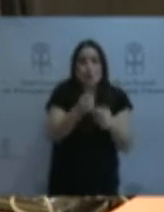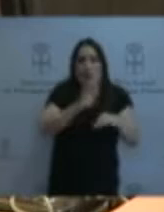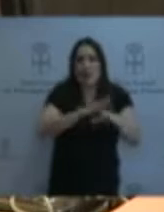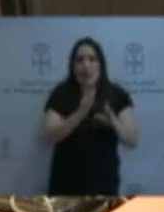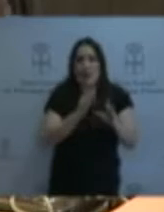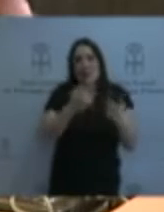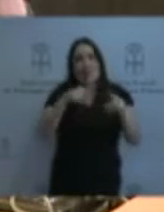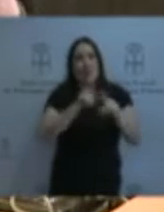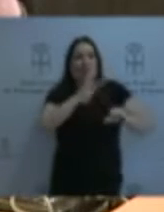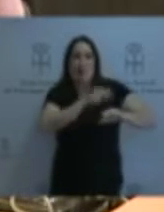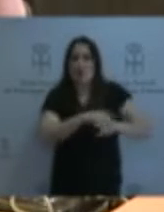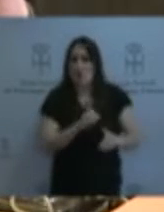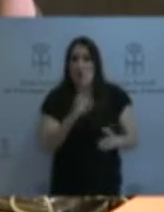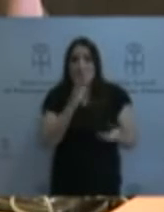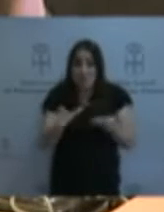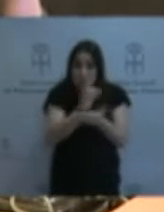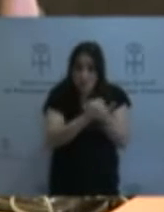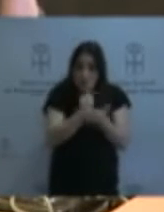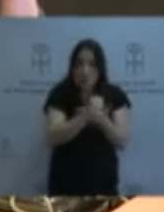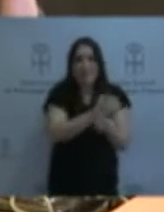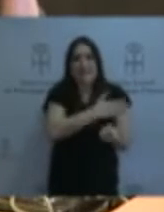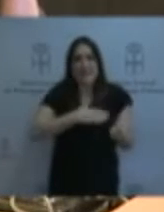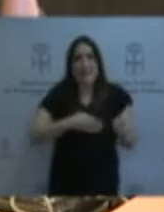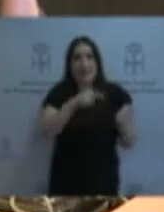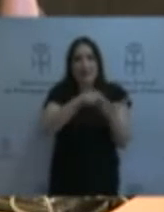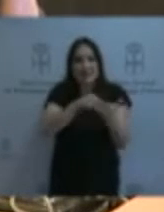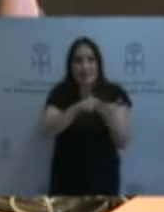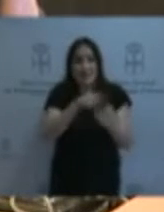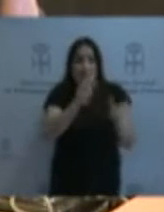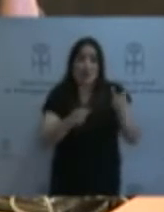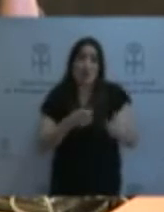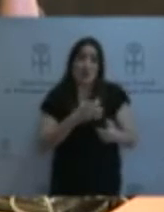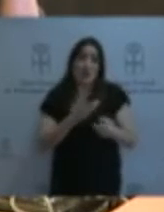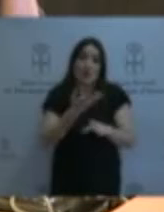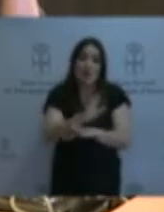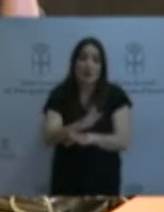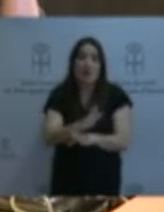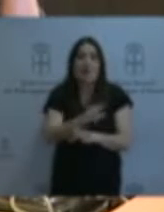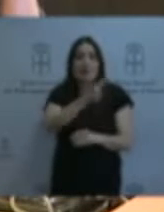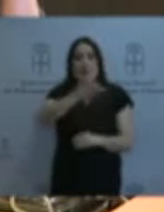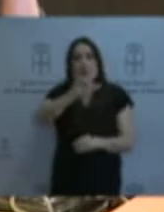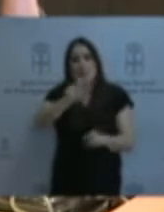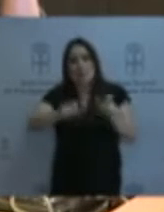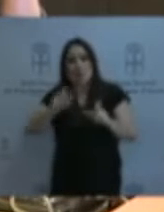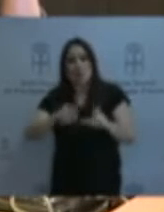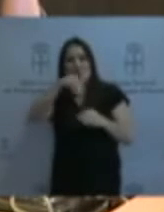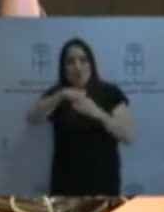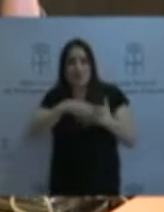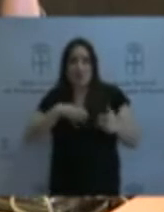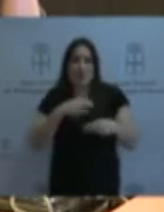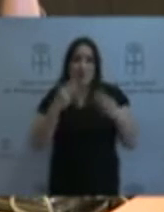con el expediente, algo que reclaman todas y cada una de las organizaciones sindicales que representan a las más de 35.000 personas que trabajan en la función pública